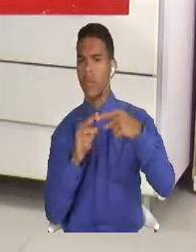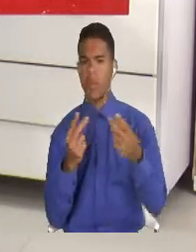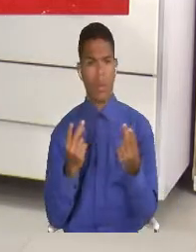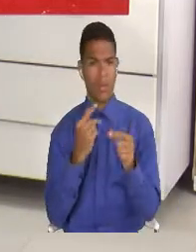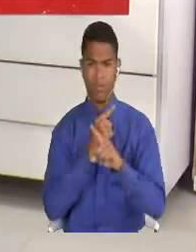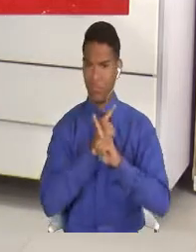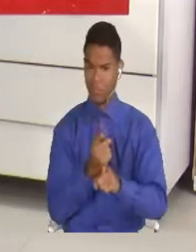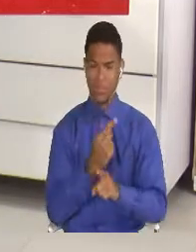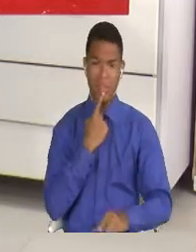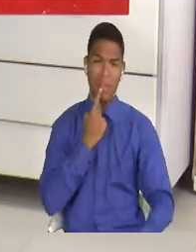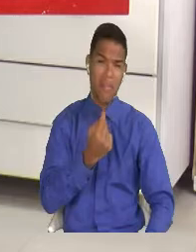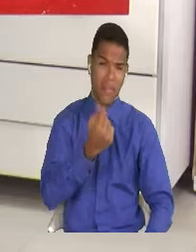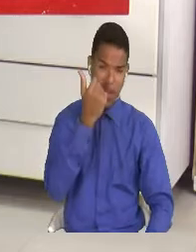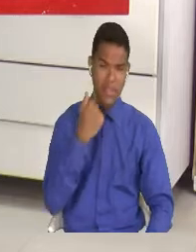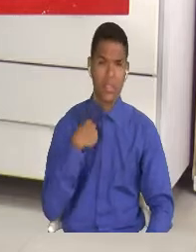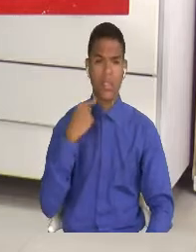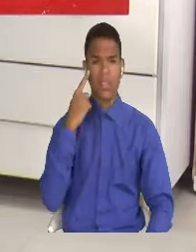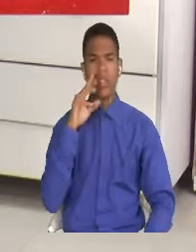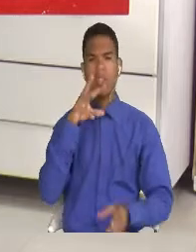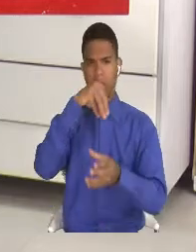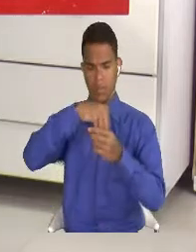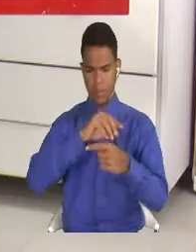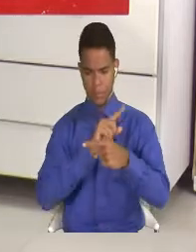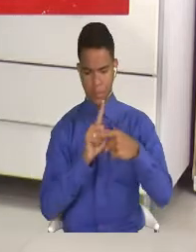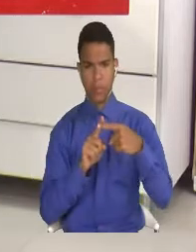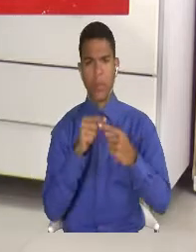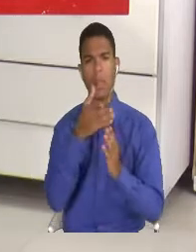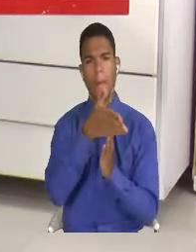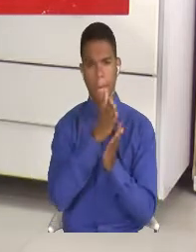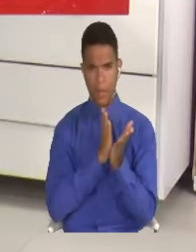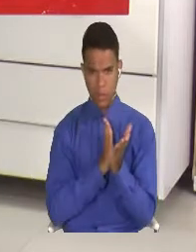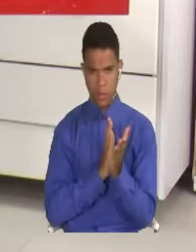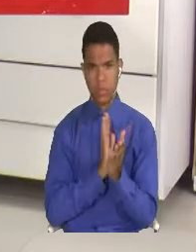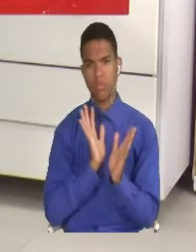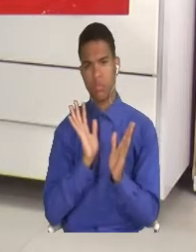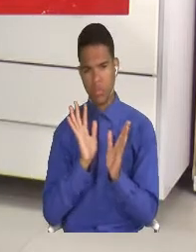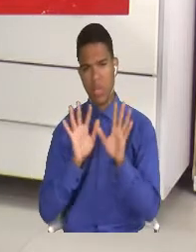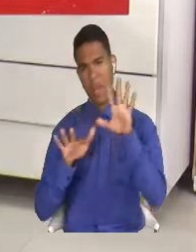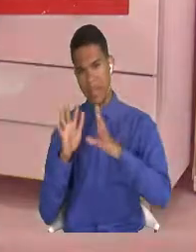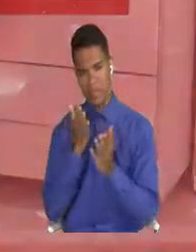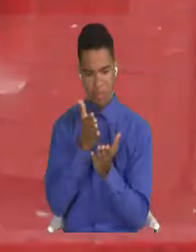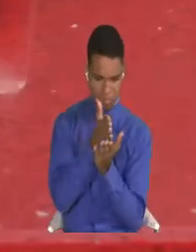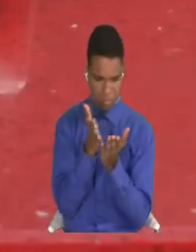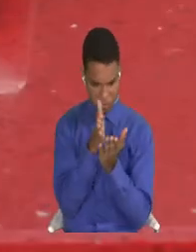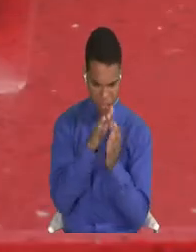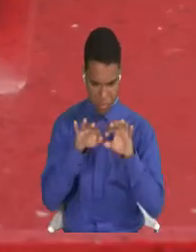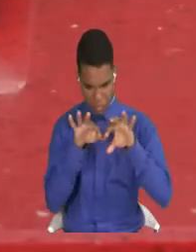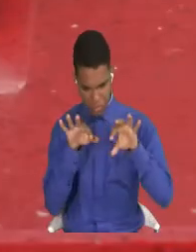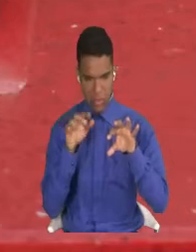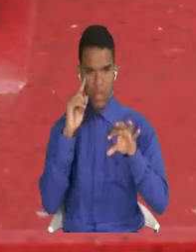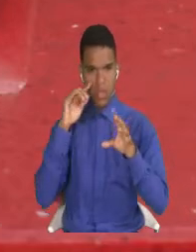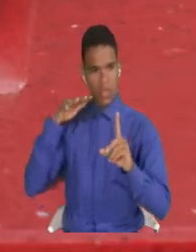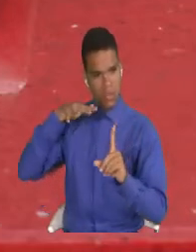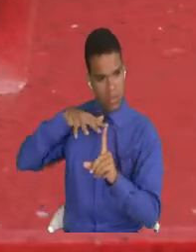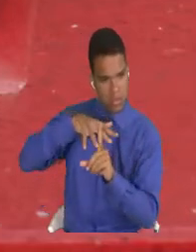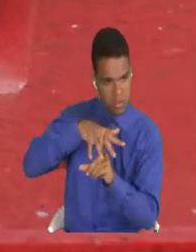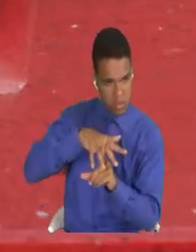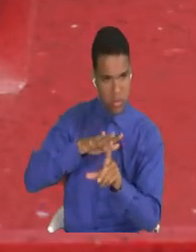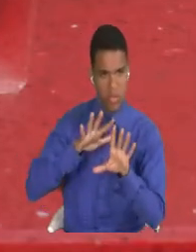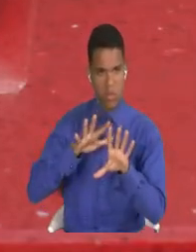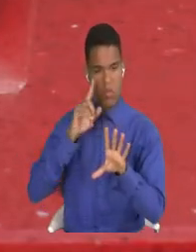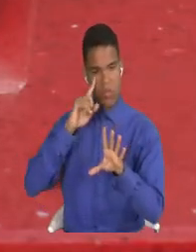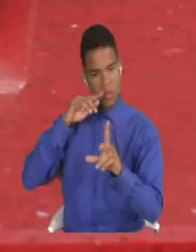súper fácil. Nuestra preparación que llevó nuestro plátano maduro, le hicimos algunas líneas para que nuestro calor, nuestra temperatura ingresara más rápido a